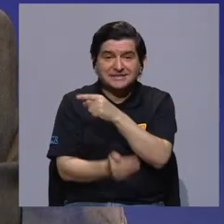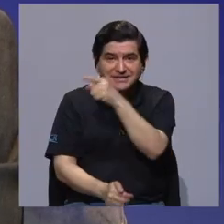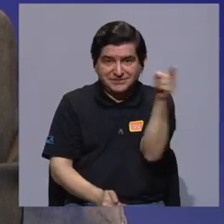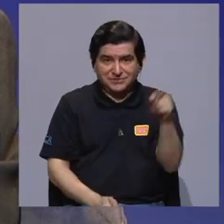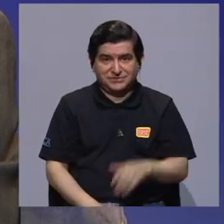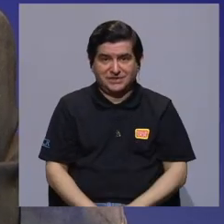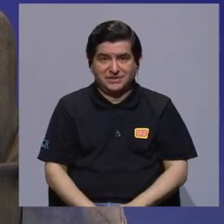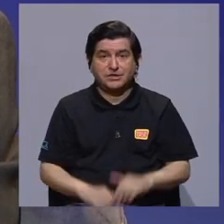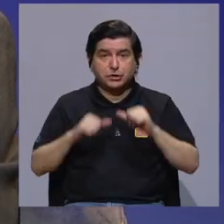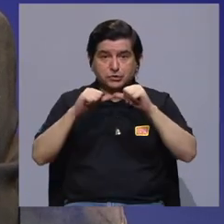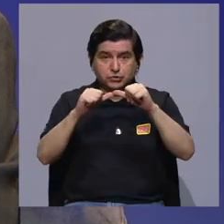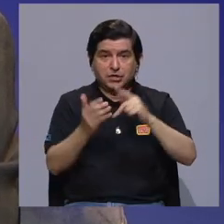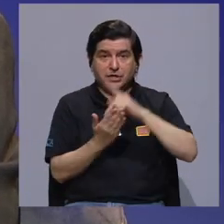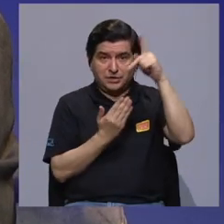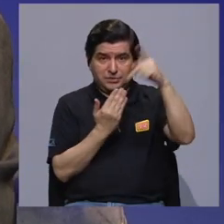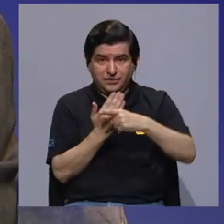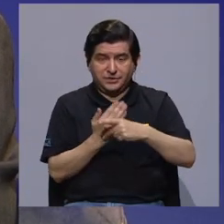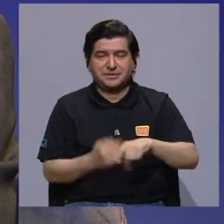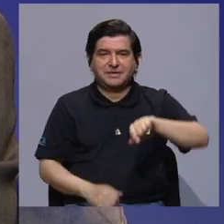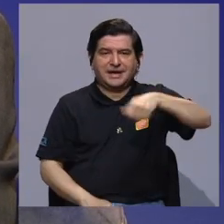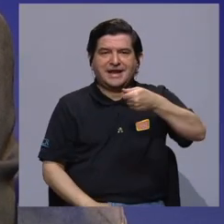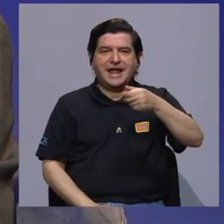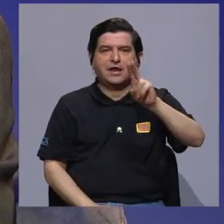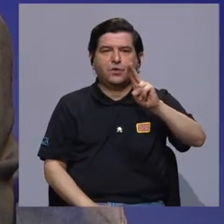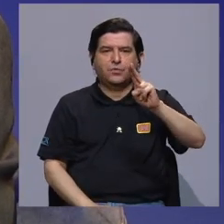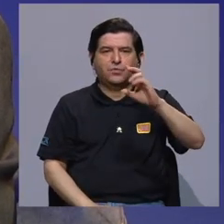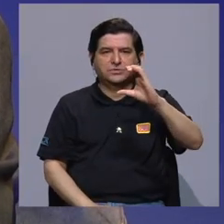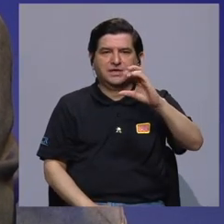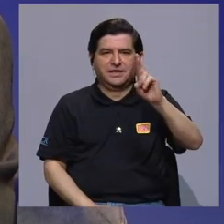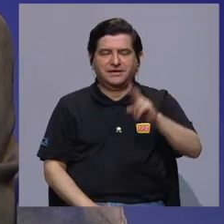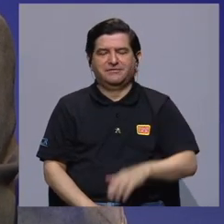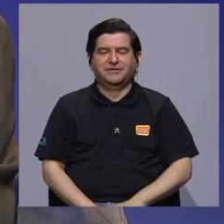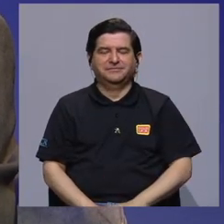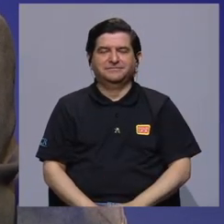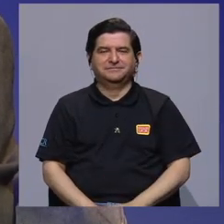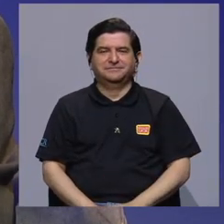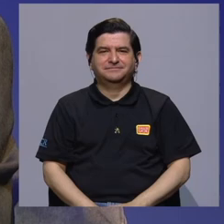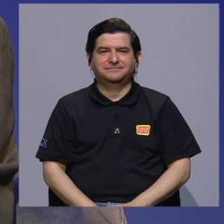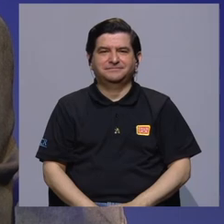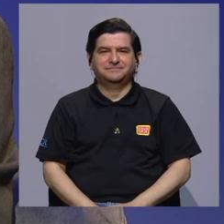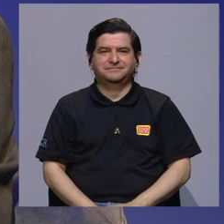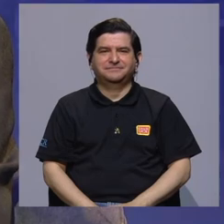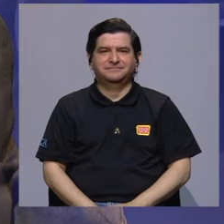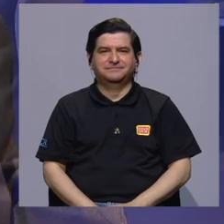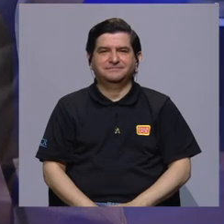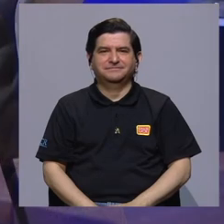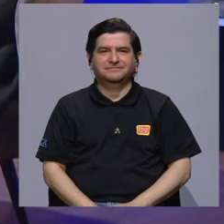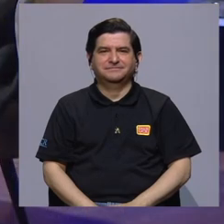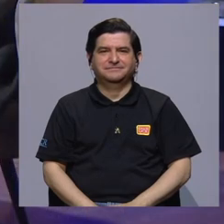Gracias a todas y todos ustedes. Continúen con la programación de Canal 15 UCR.